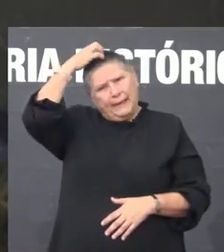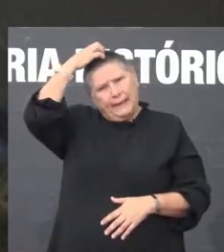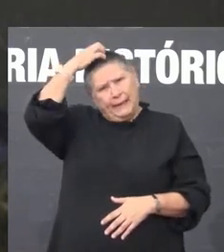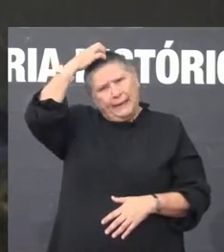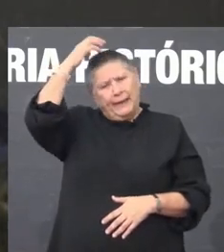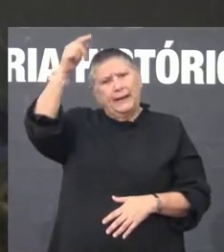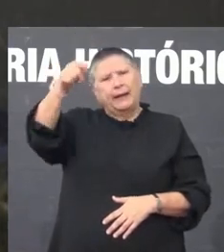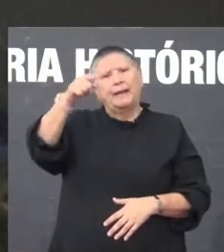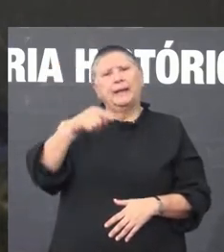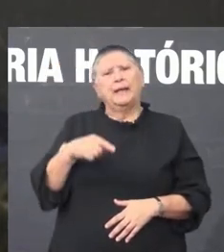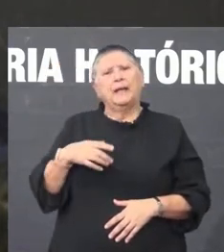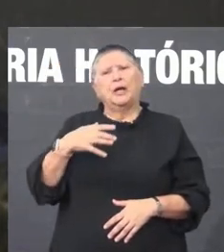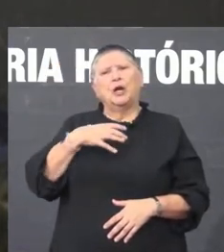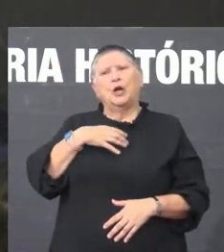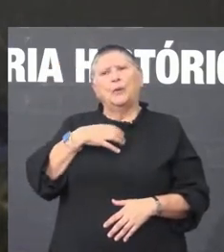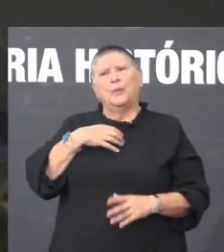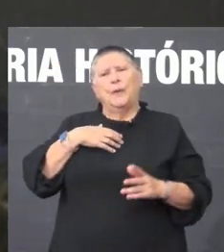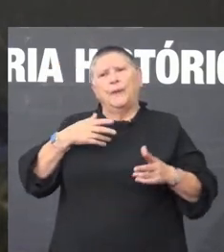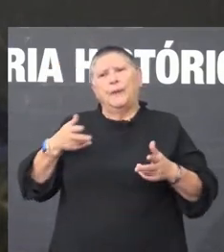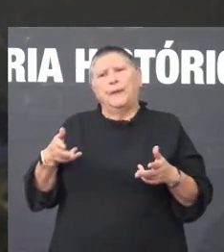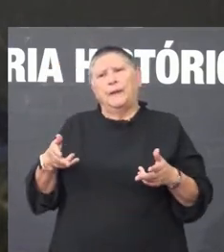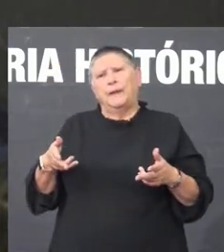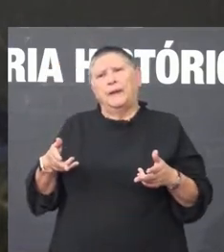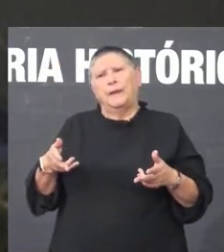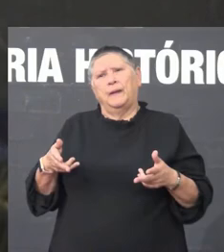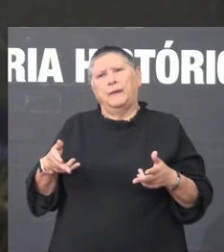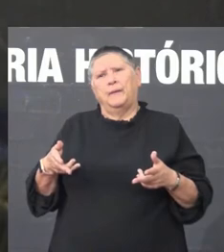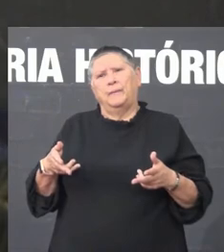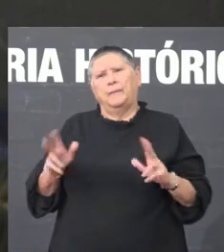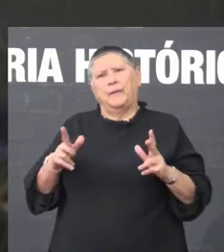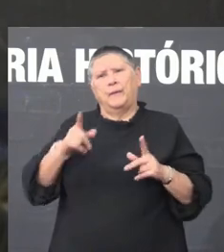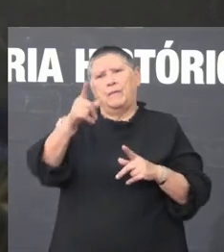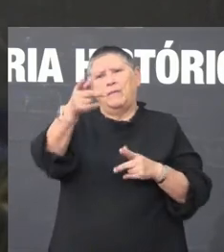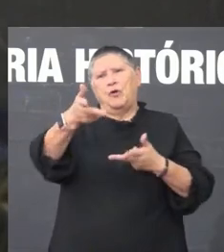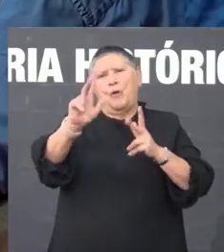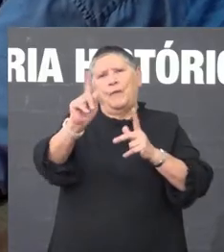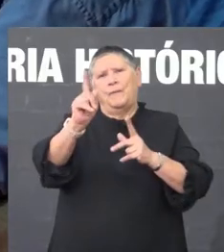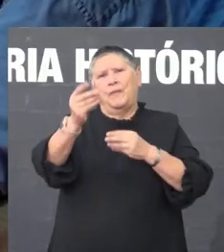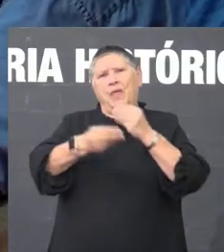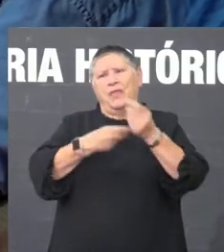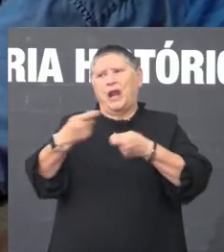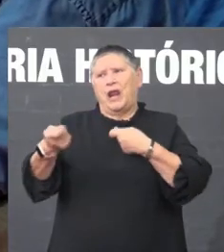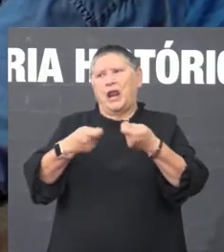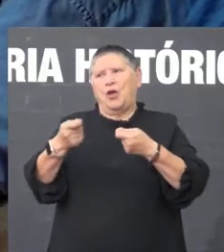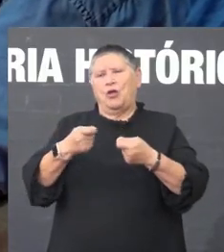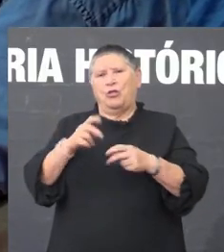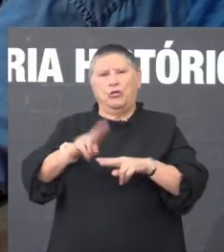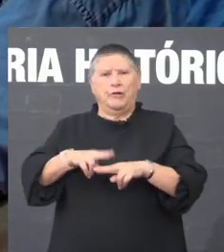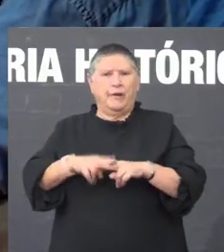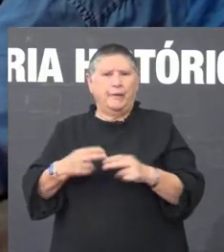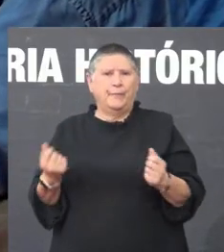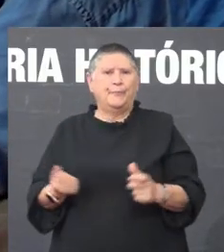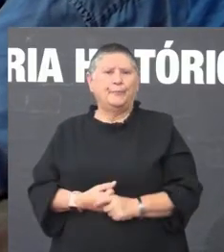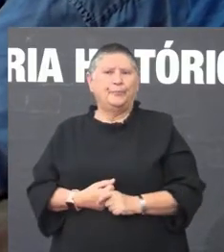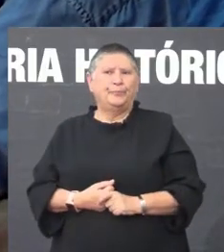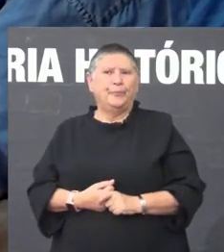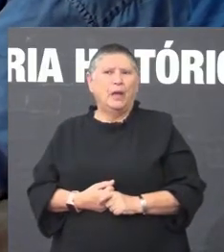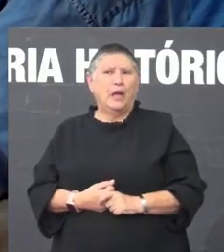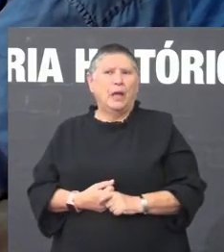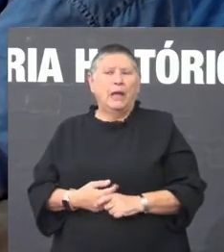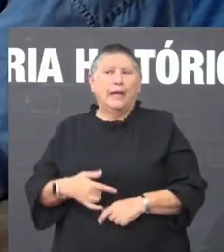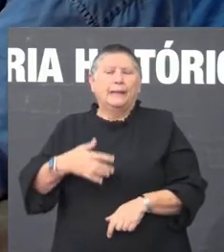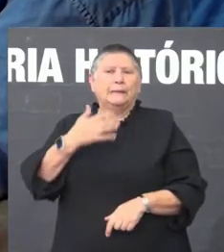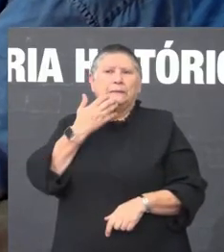no podía permitirse hacer negocios fraudulentos si no tuvo